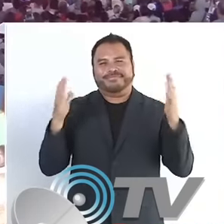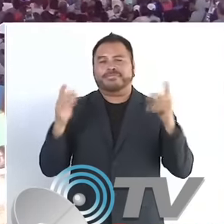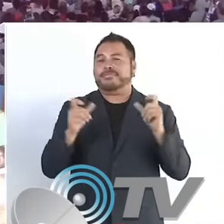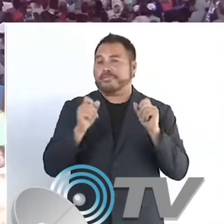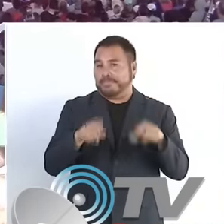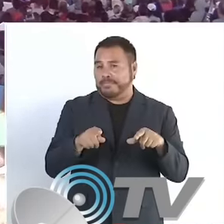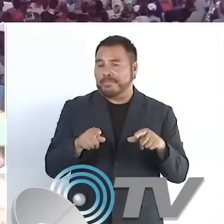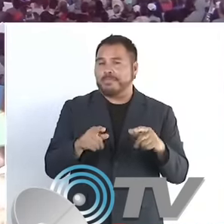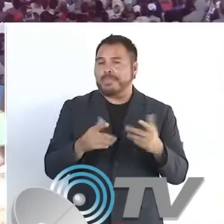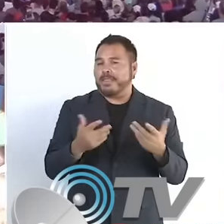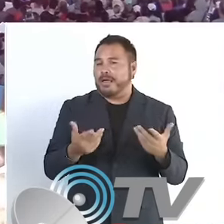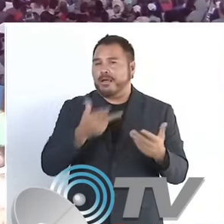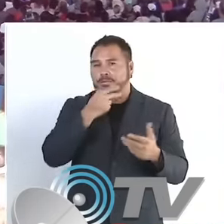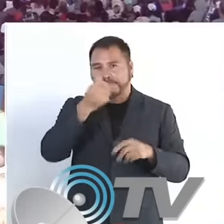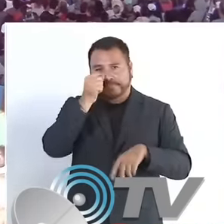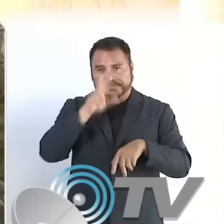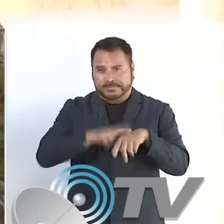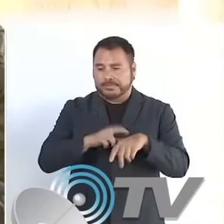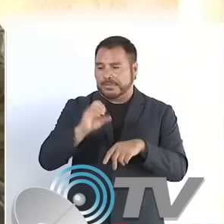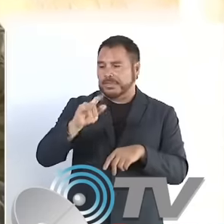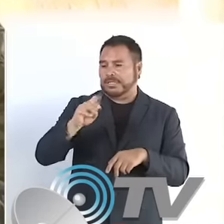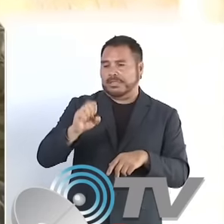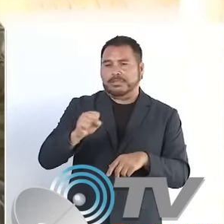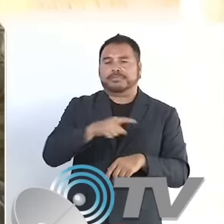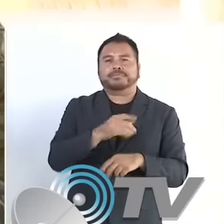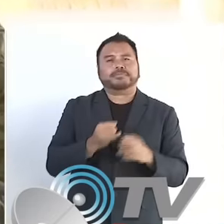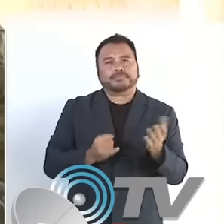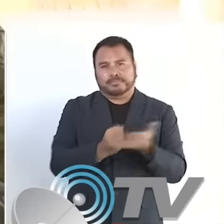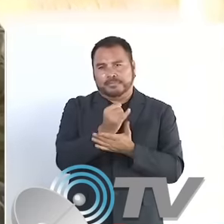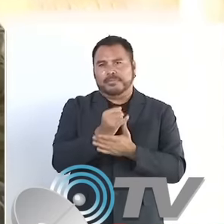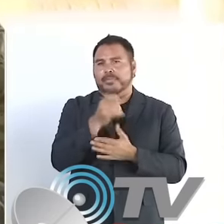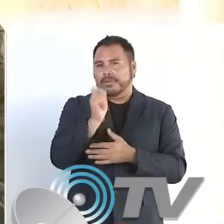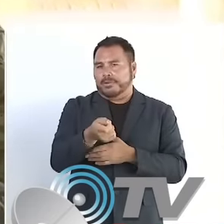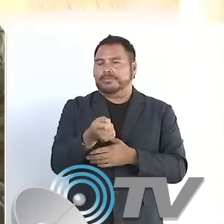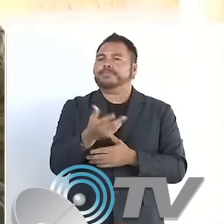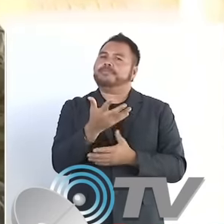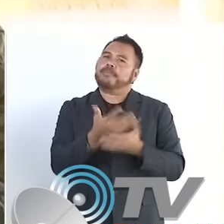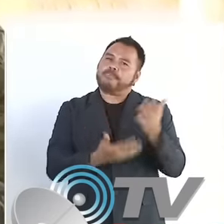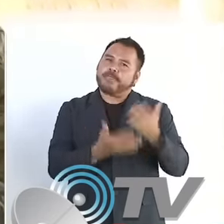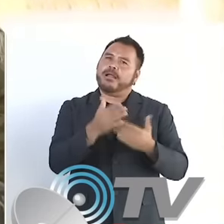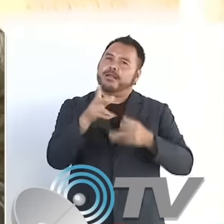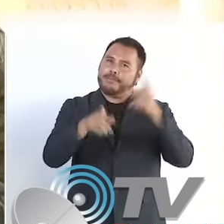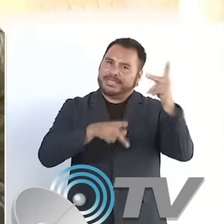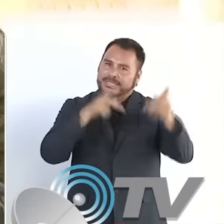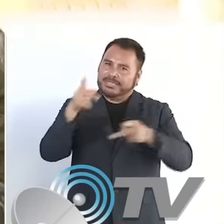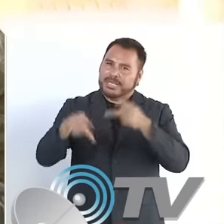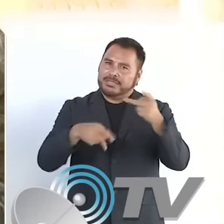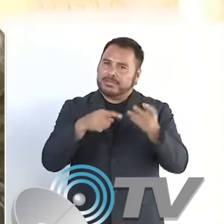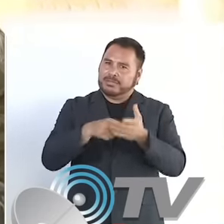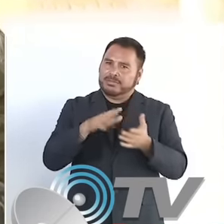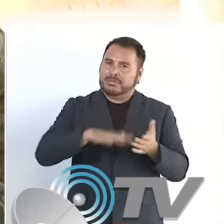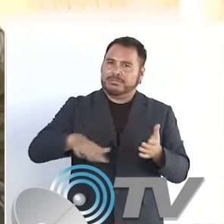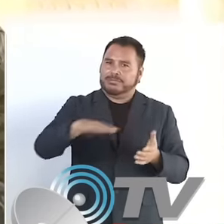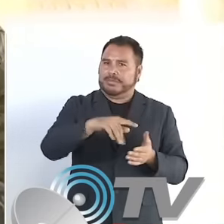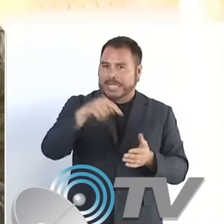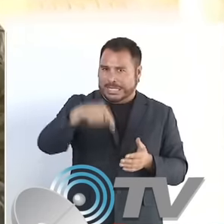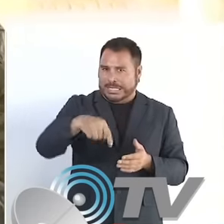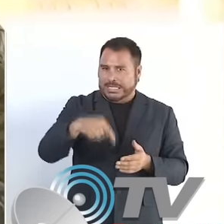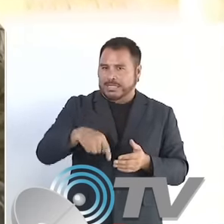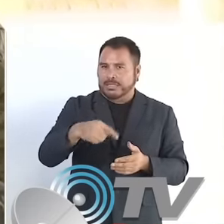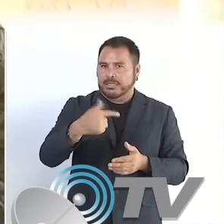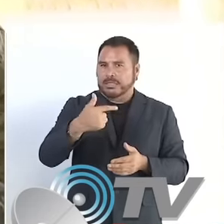Igualmente, el secretario del CITES determinó llevar a cabo visitas de campo aquí en el